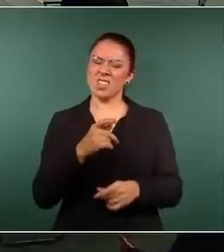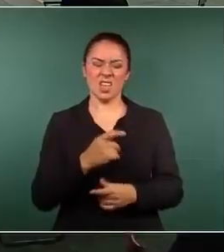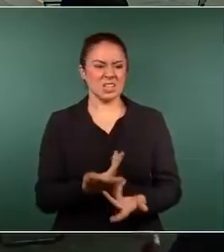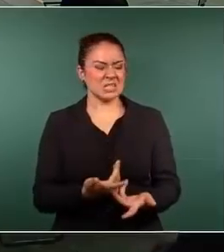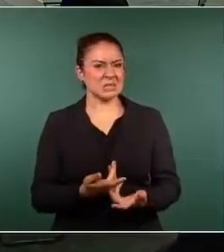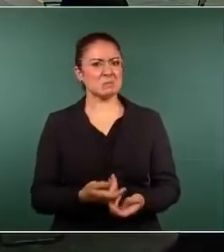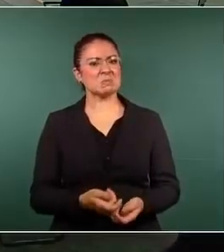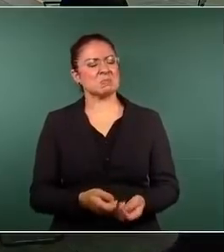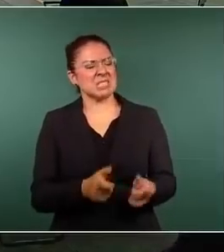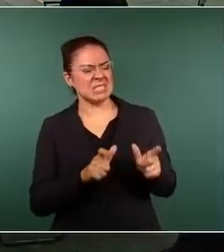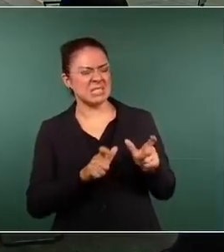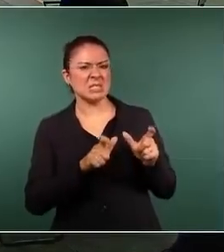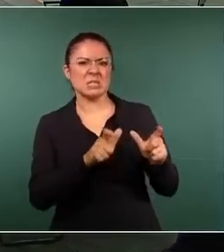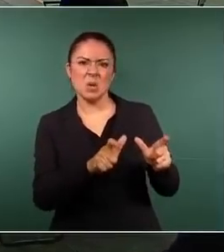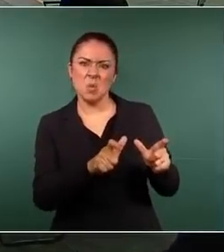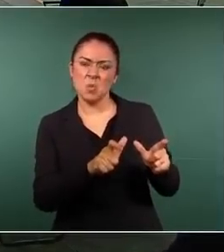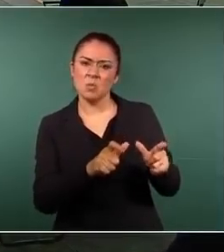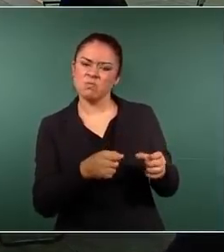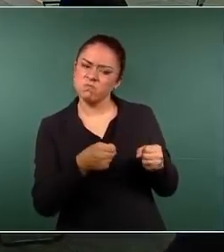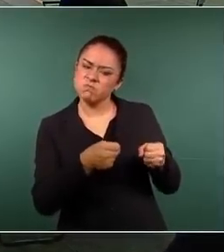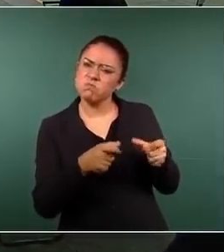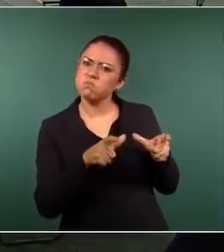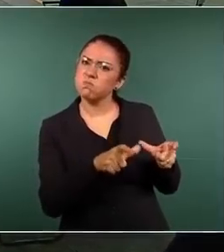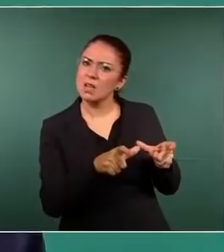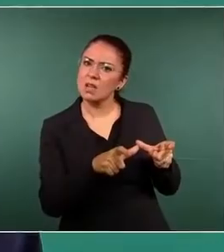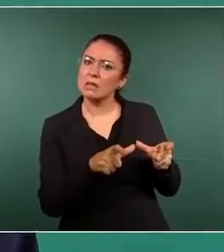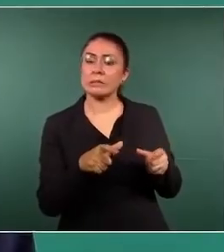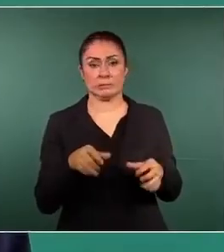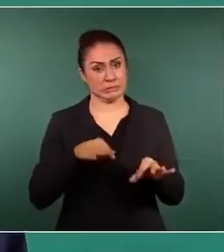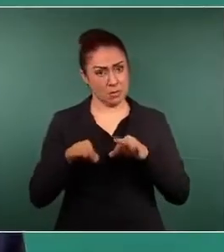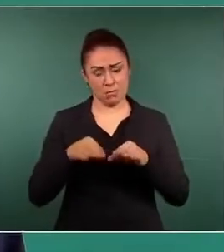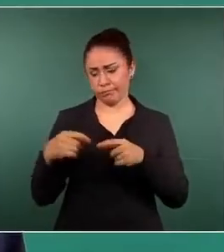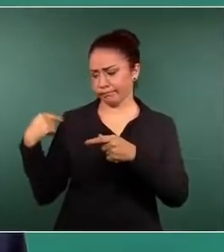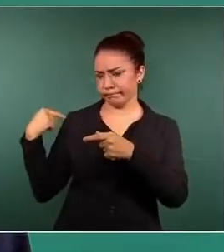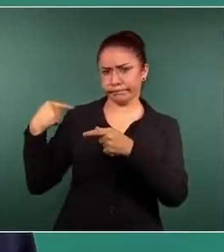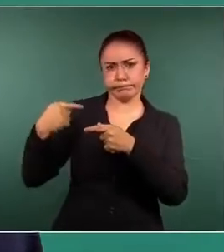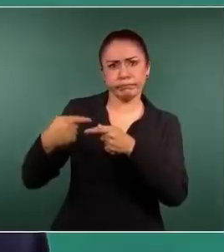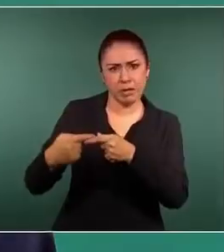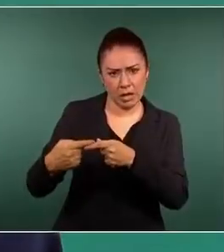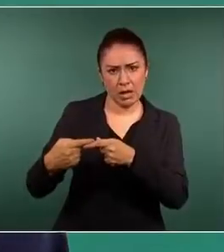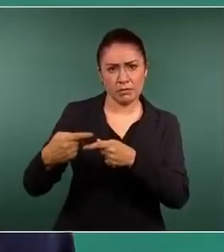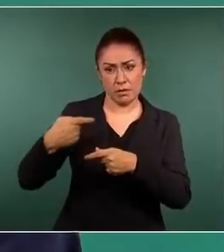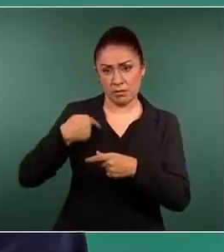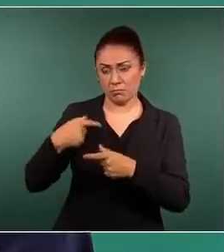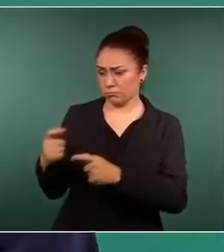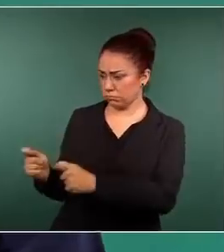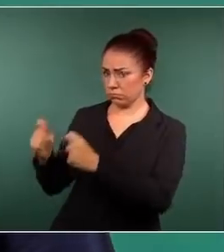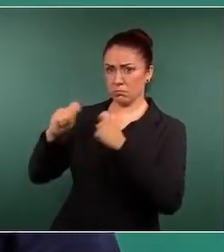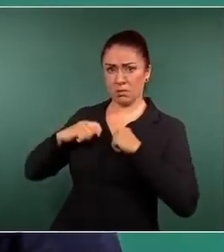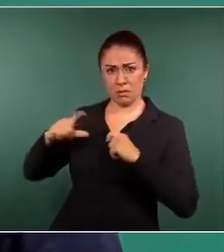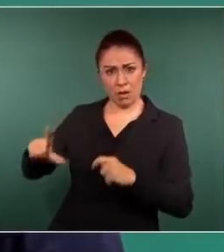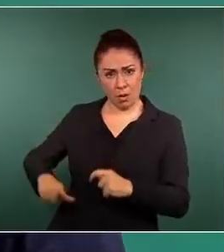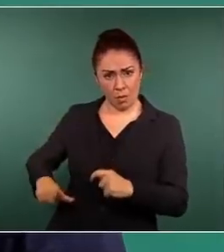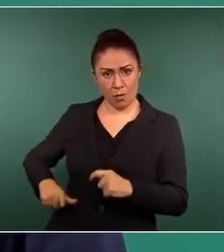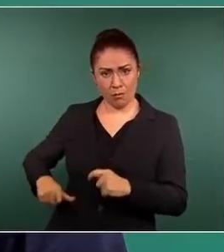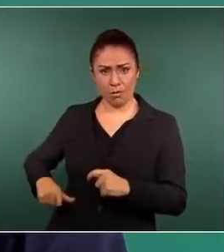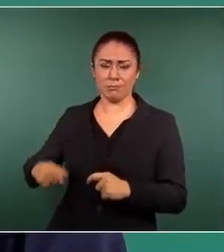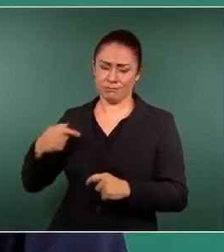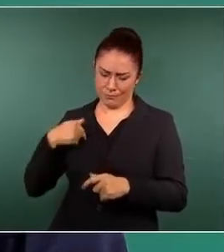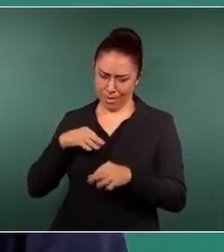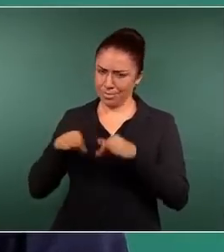abordar un tema en donde se ha trabajado constantemente desde que recibimos la administración del estado en el